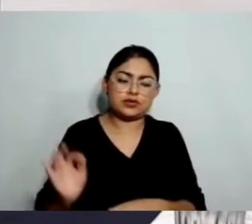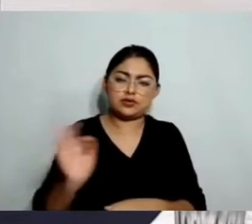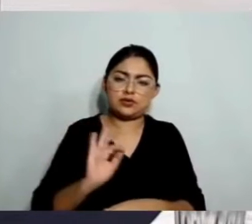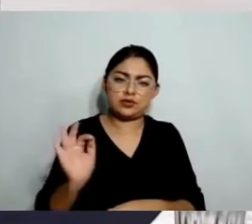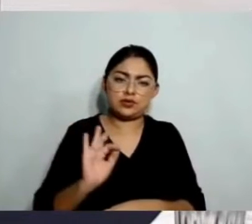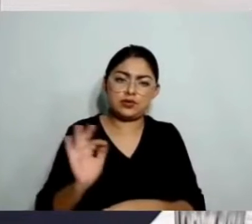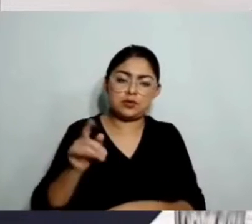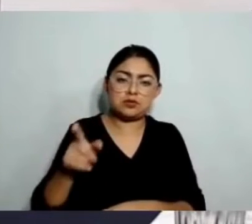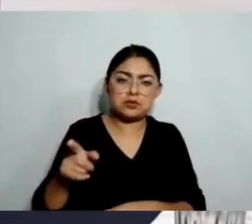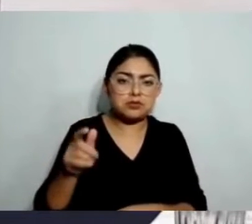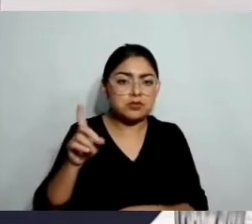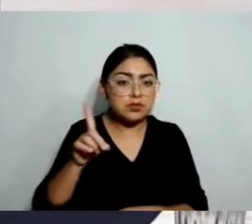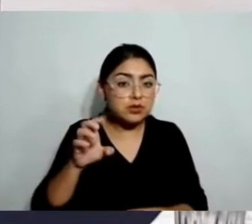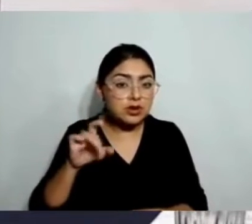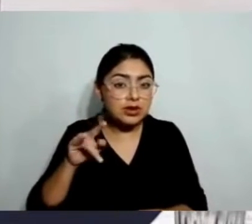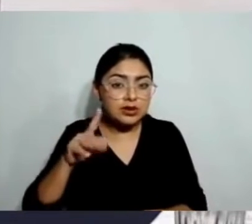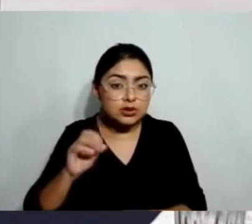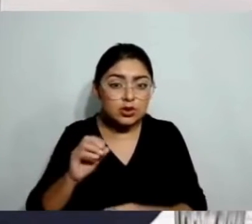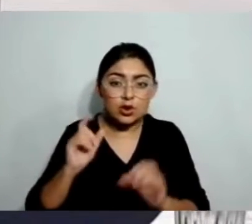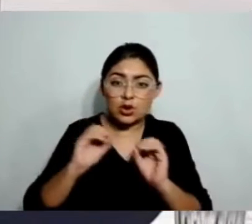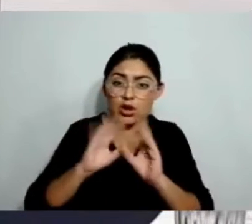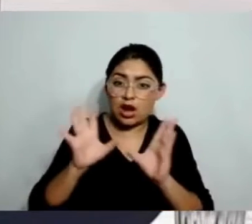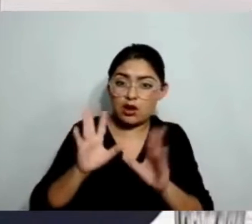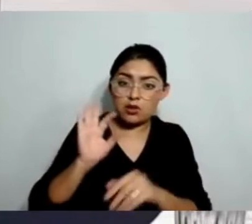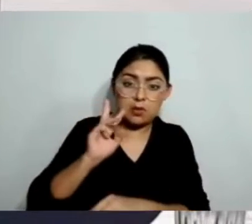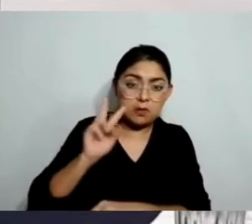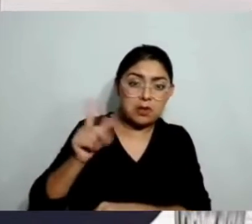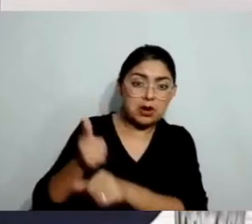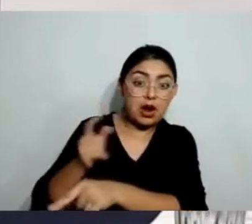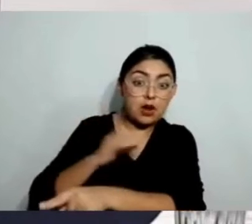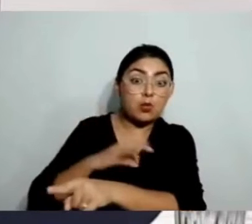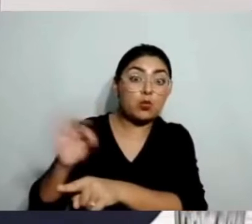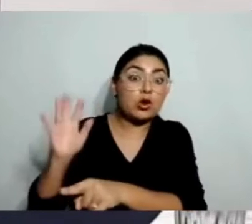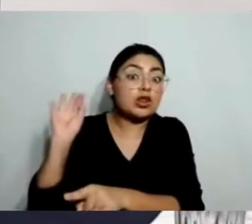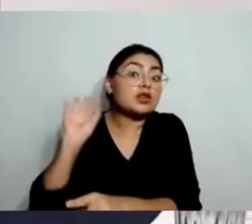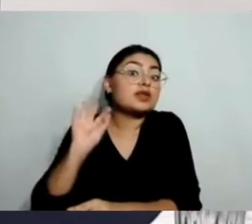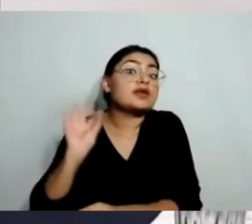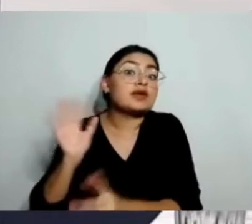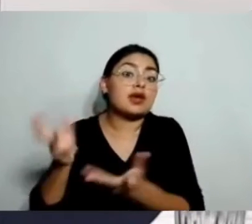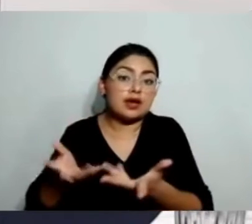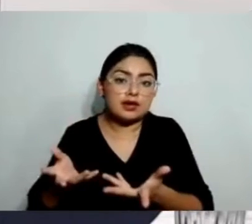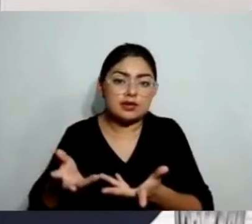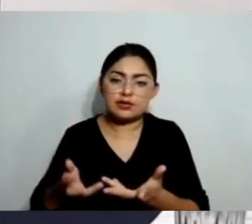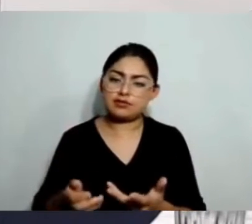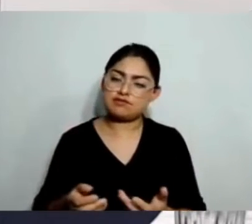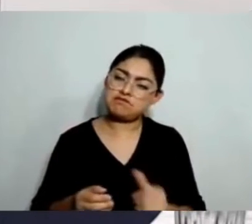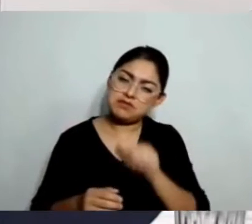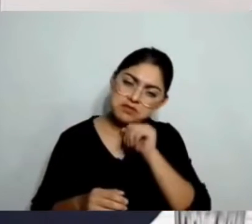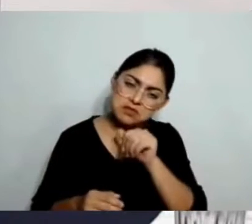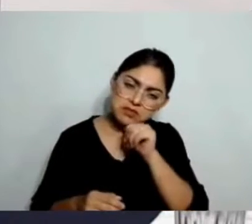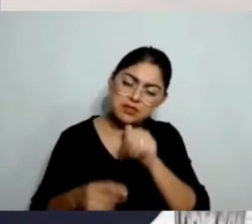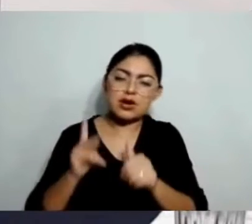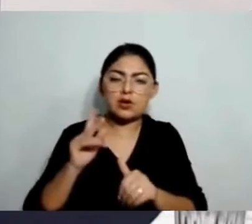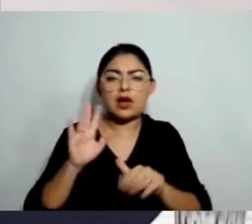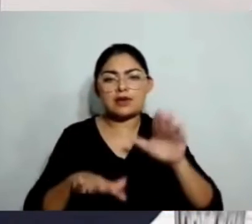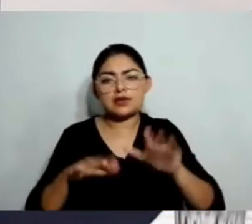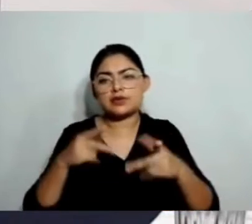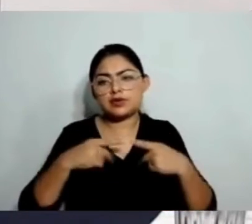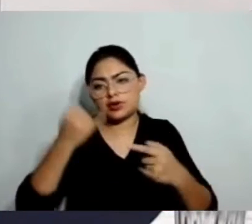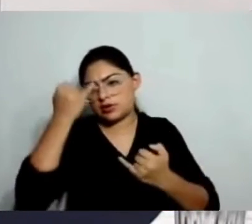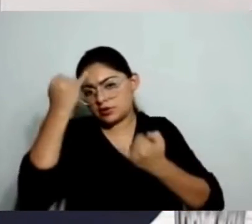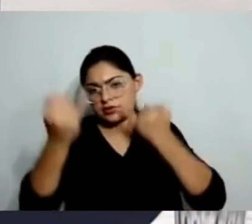un delito podrá estar en riesgo a alguien y como hay ese estigma Y a partir de ello pues qué información dar una persona con discapacidad